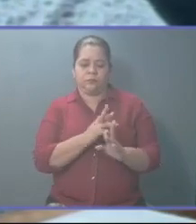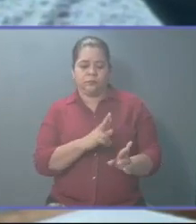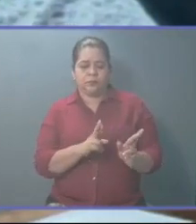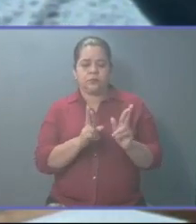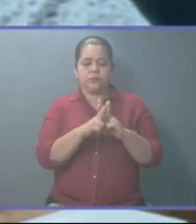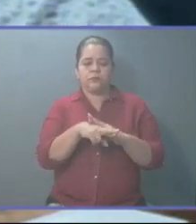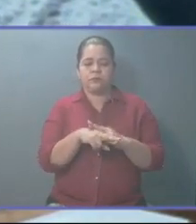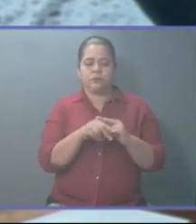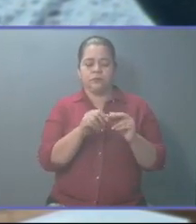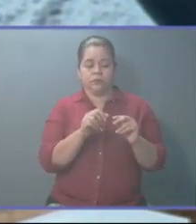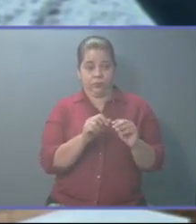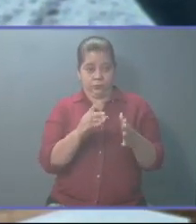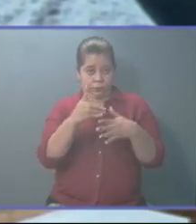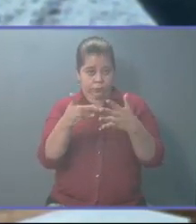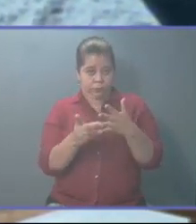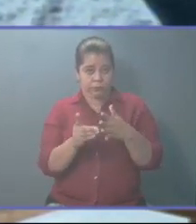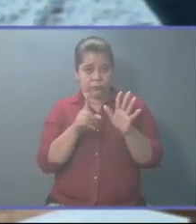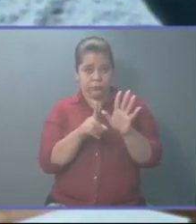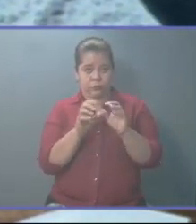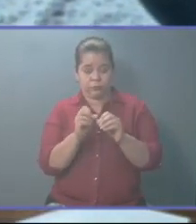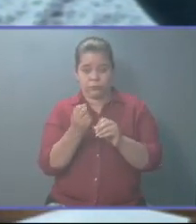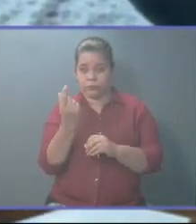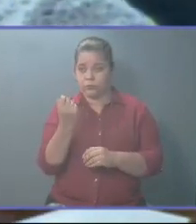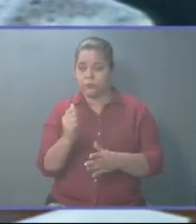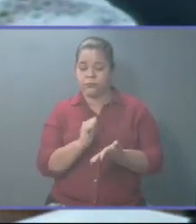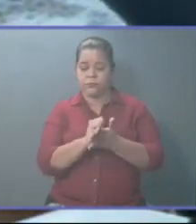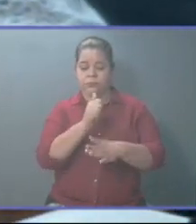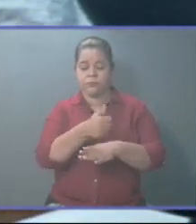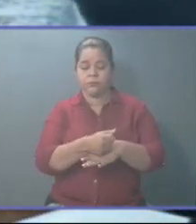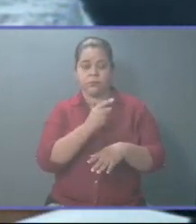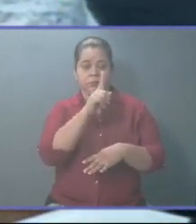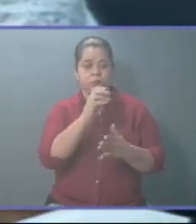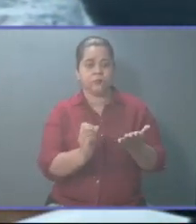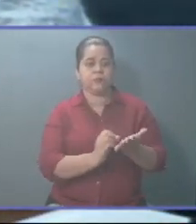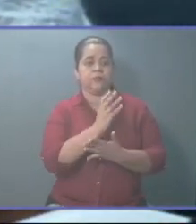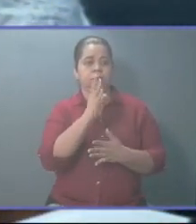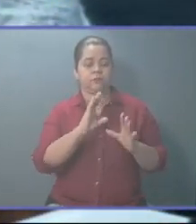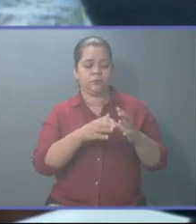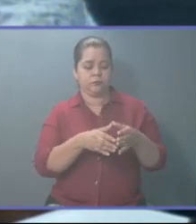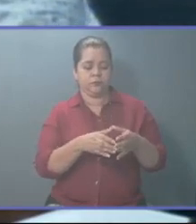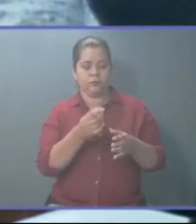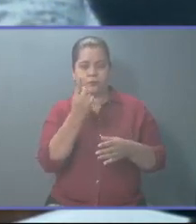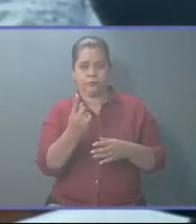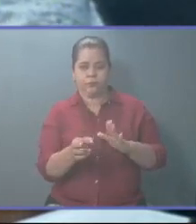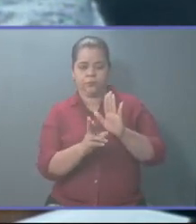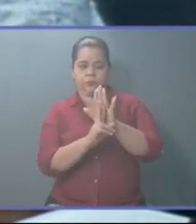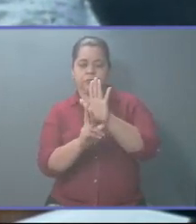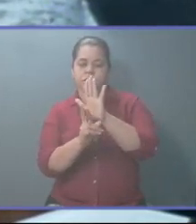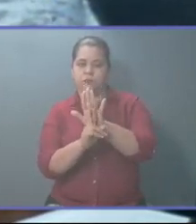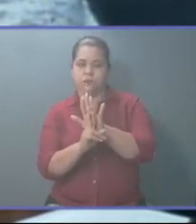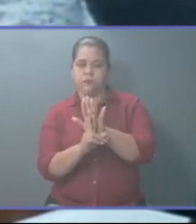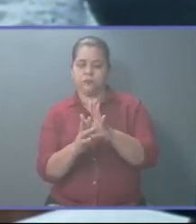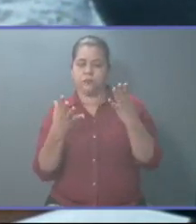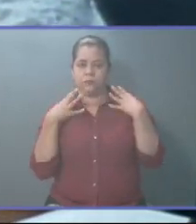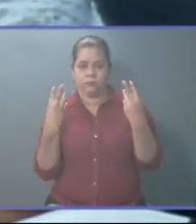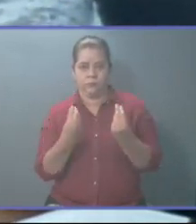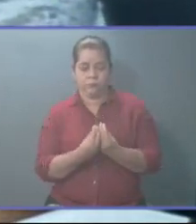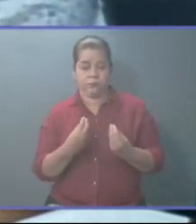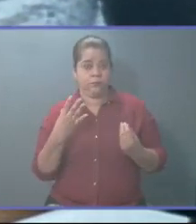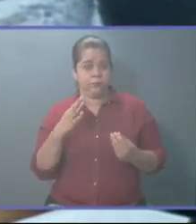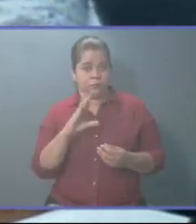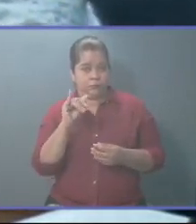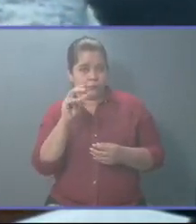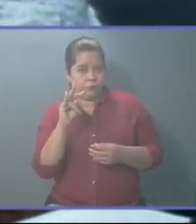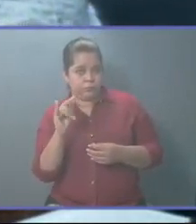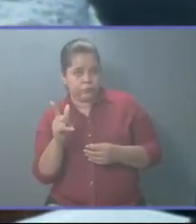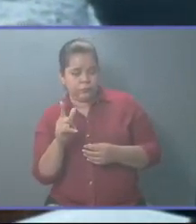decreto 611 fue el que creó el comité, que estaba integrado por los ministros y estaba integrado por la sociedad civil. Y